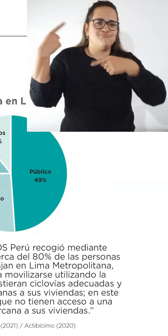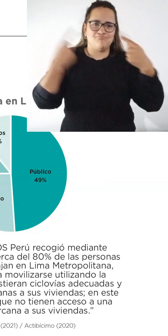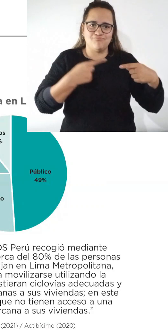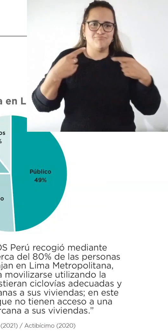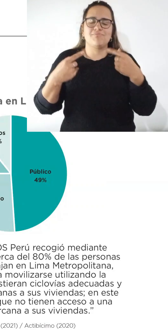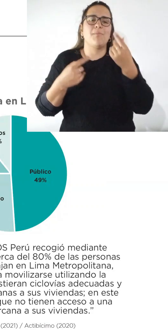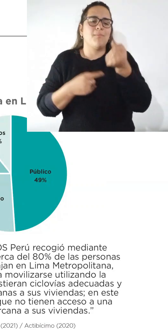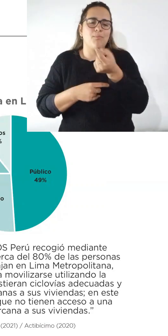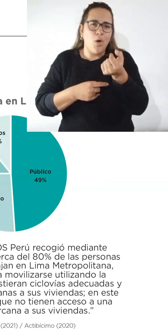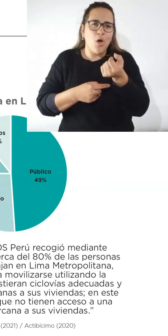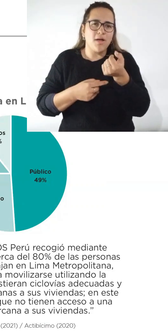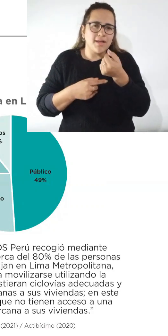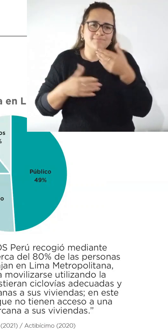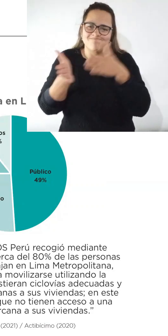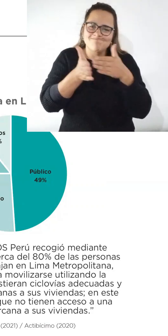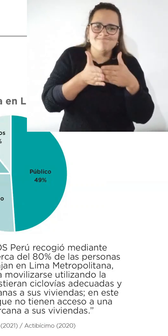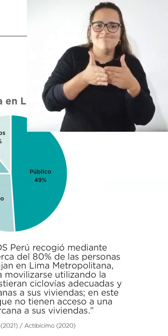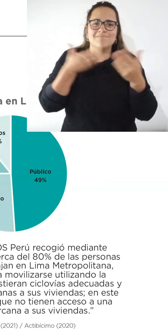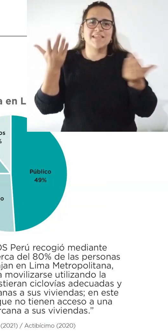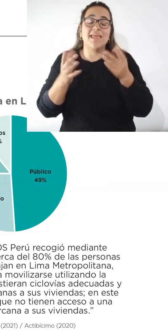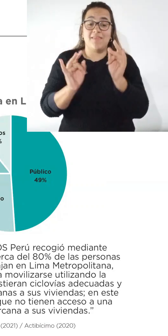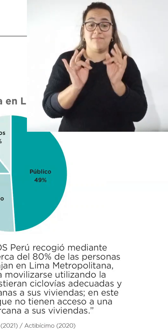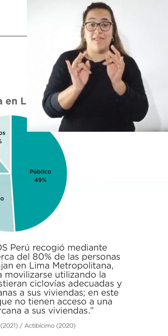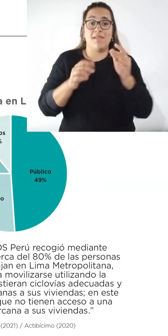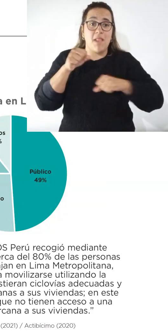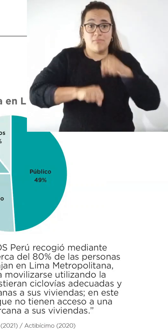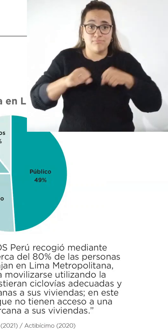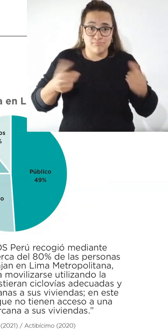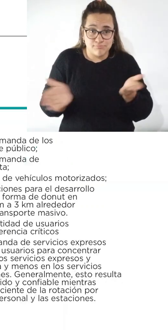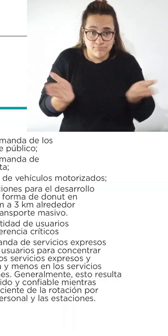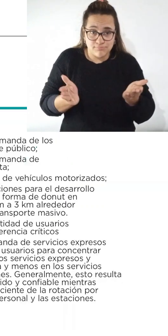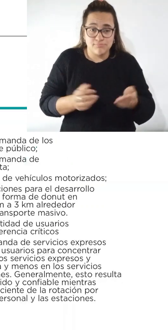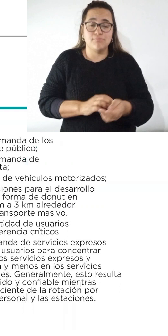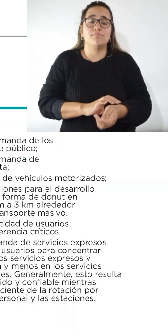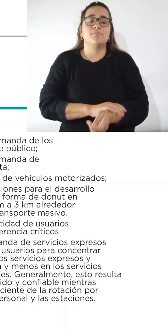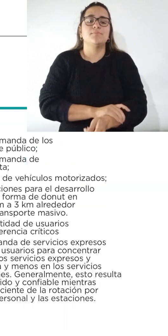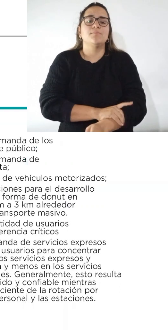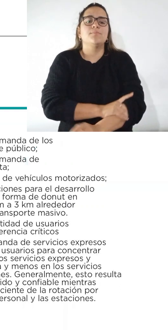de ciclovías en otras partes de la ciudad que pues obstaculizan un poco el uso de este modo.